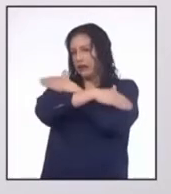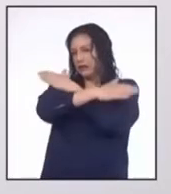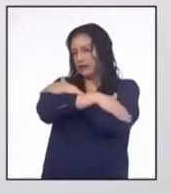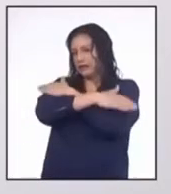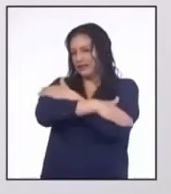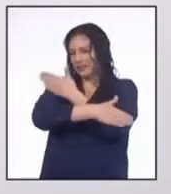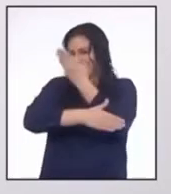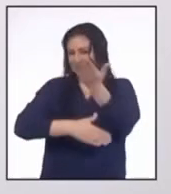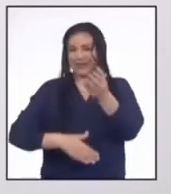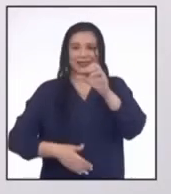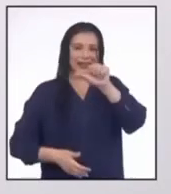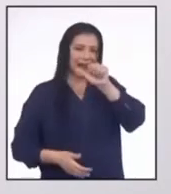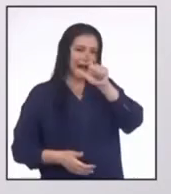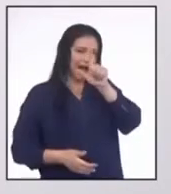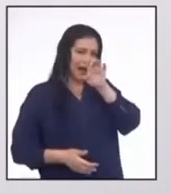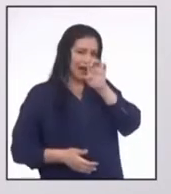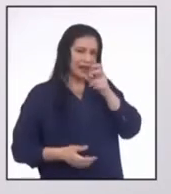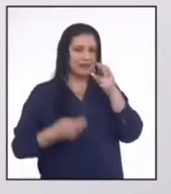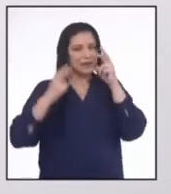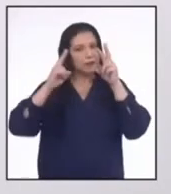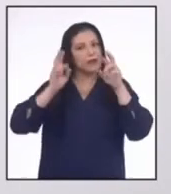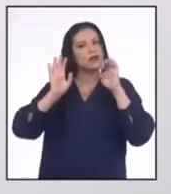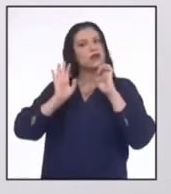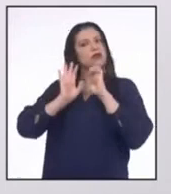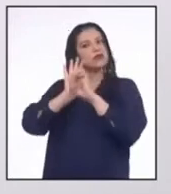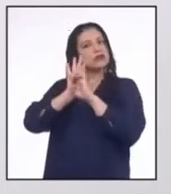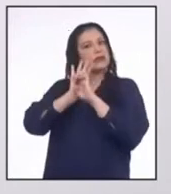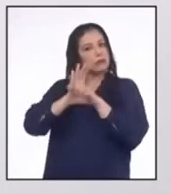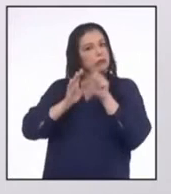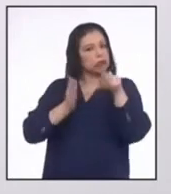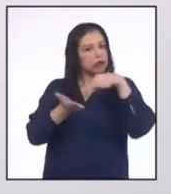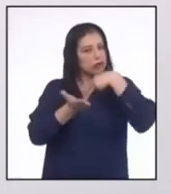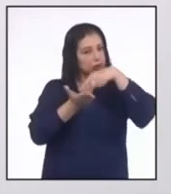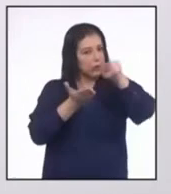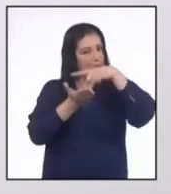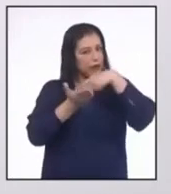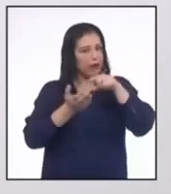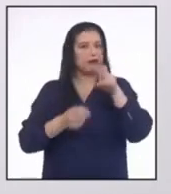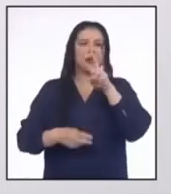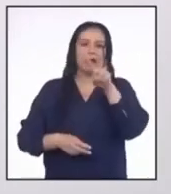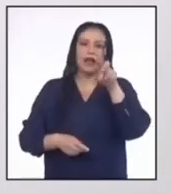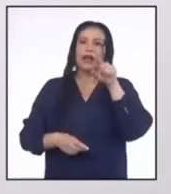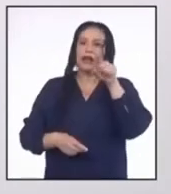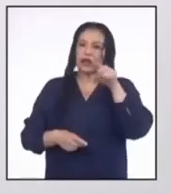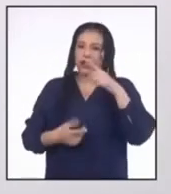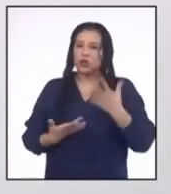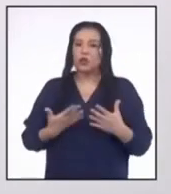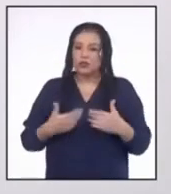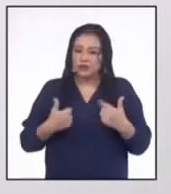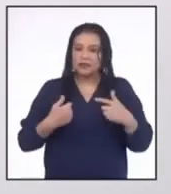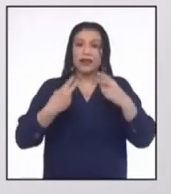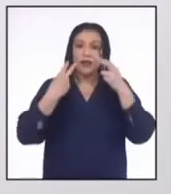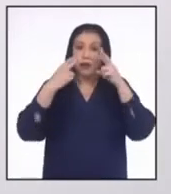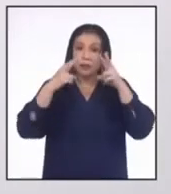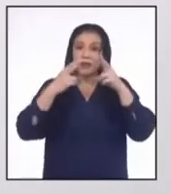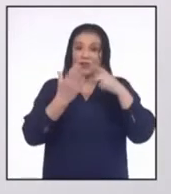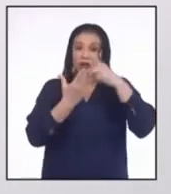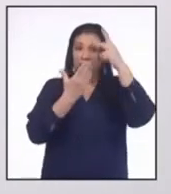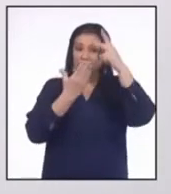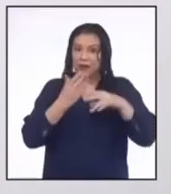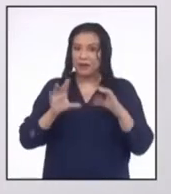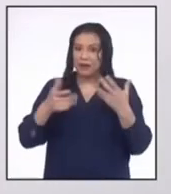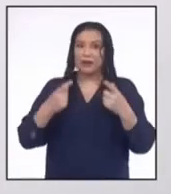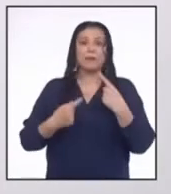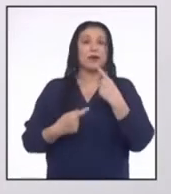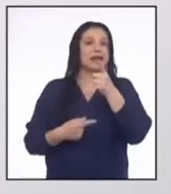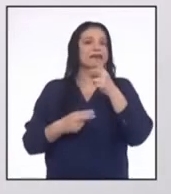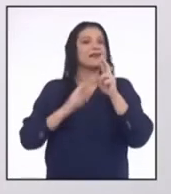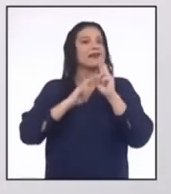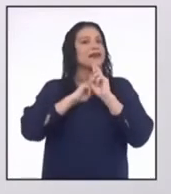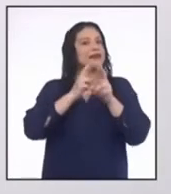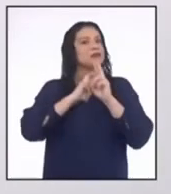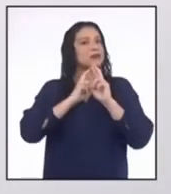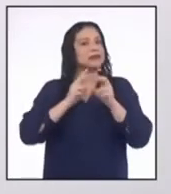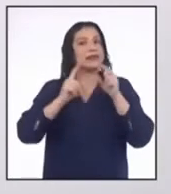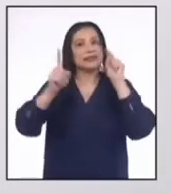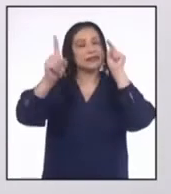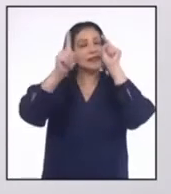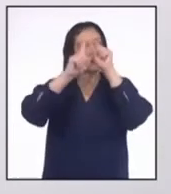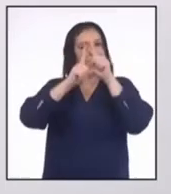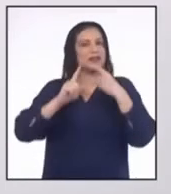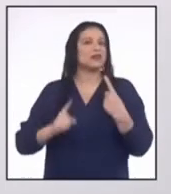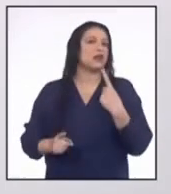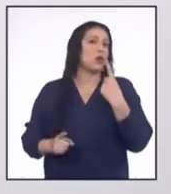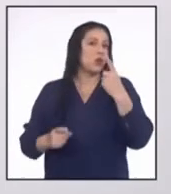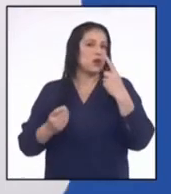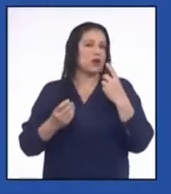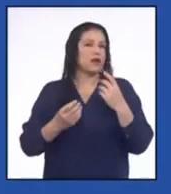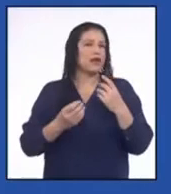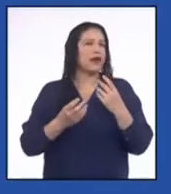Felicitaciones, Alexa. Viendo los ejemplos que mandaste, se nota que has seguido los programas, porque esta respuesta es el reto de uno